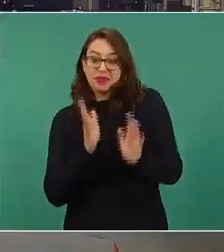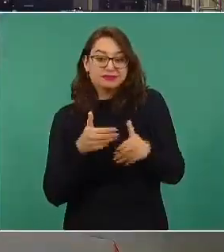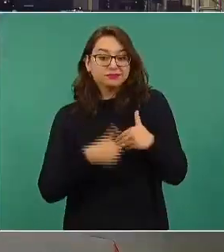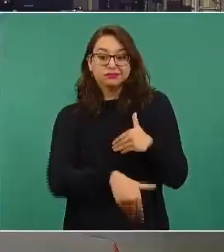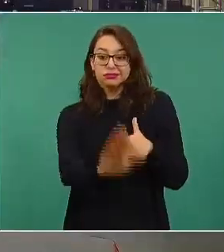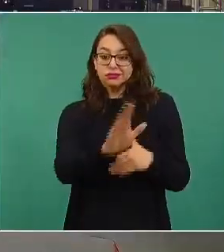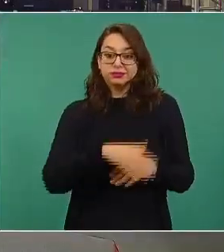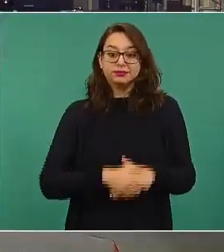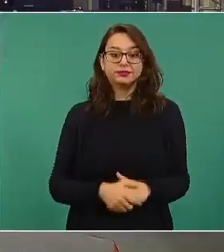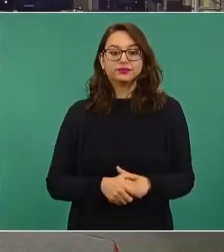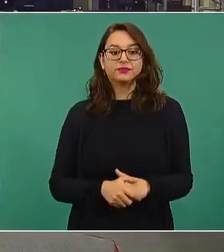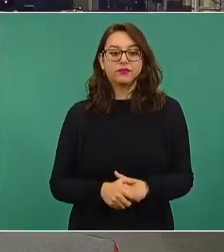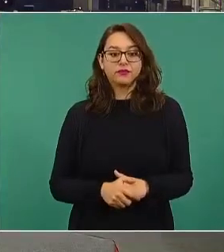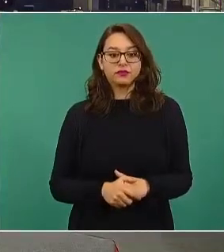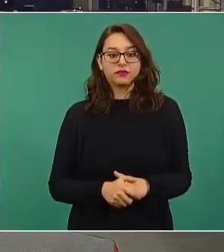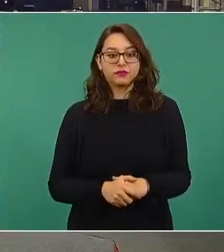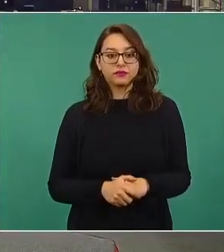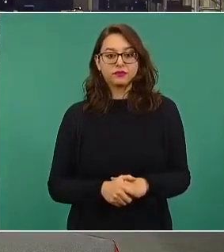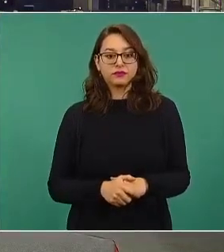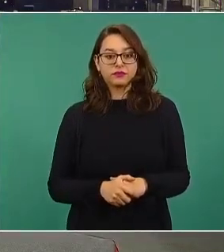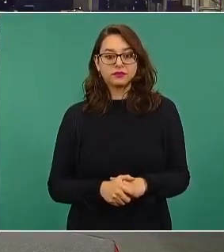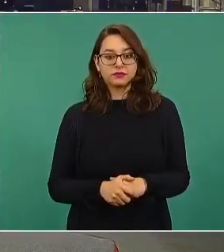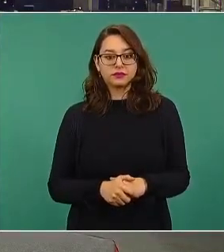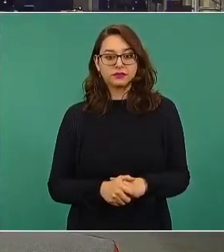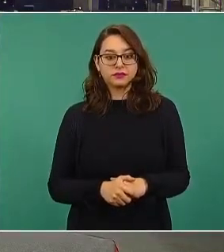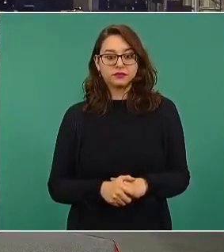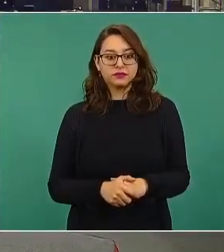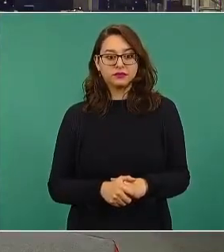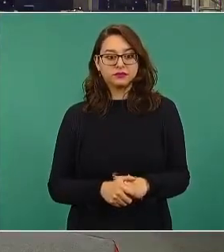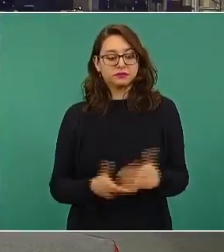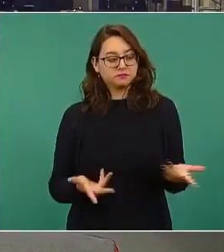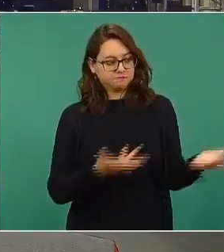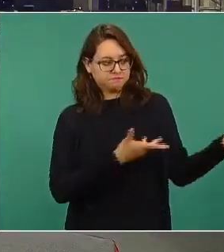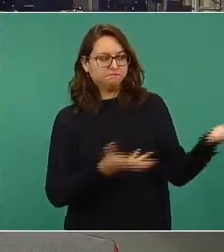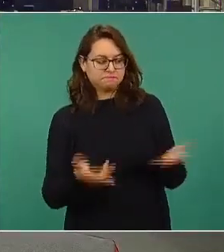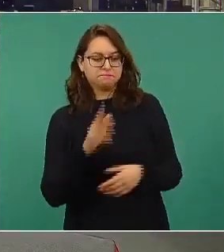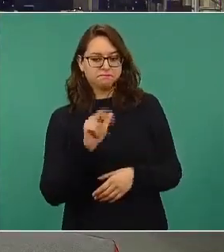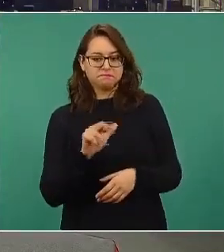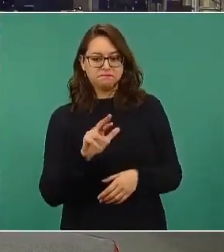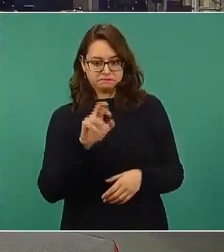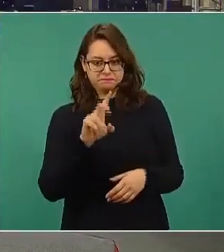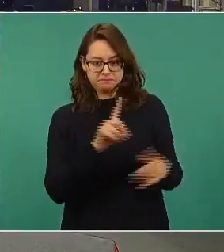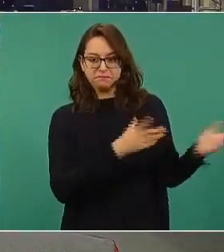del señor Ricardo Sheffield para después. Pero, por favor. Bueno, no. Sí, adelante. Okay.